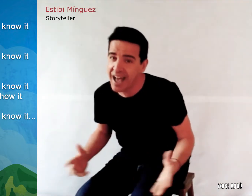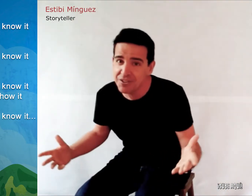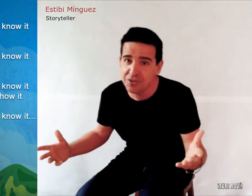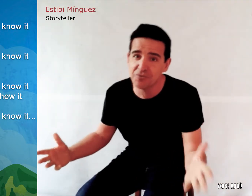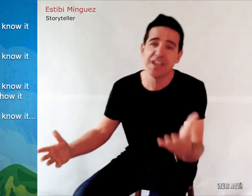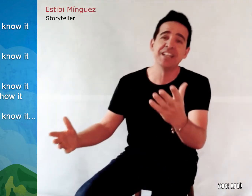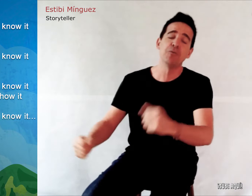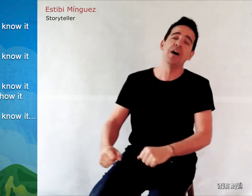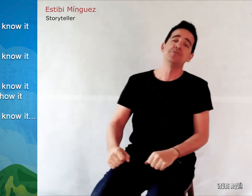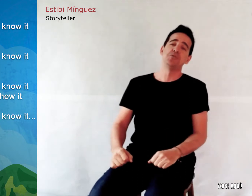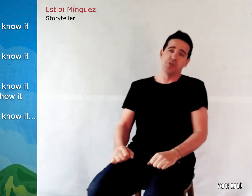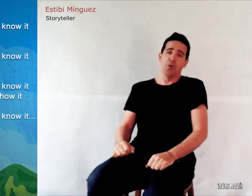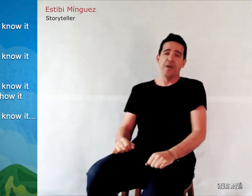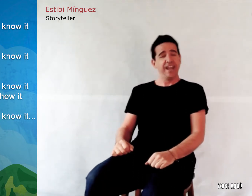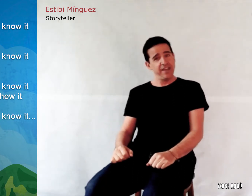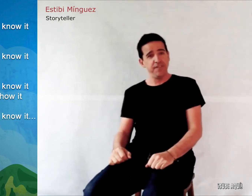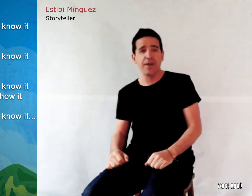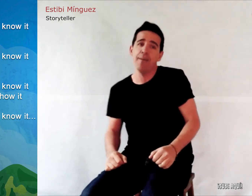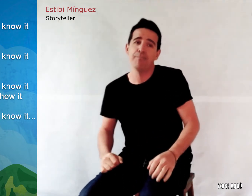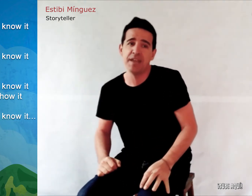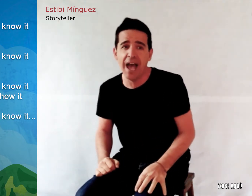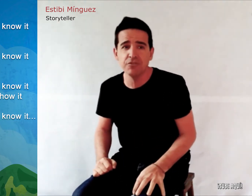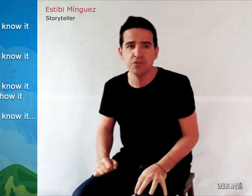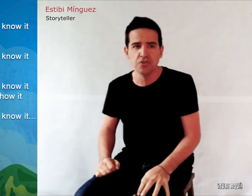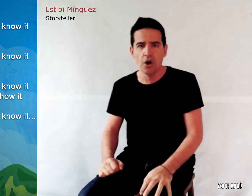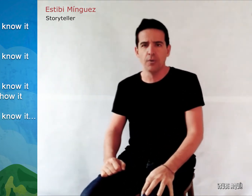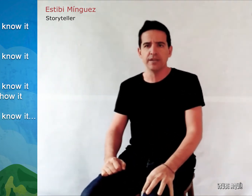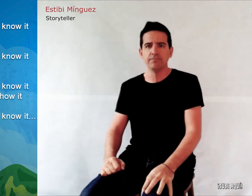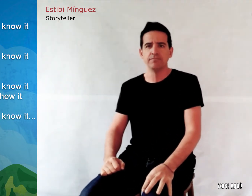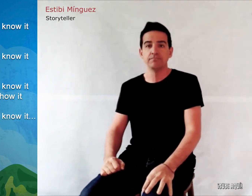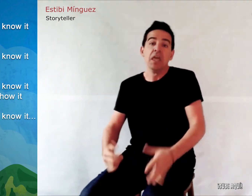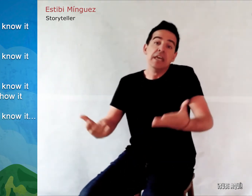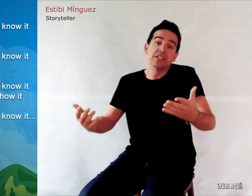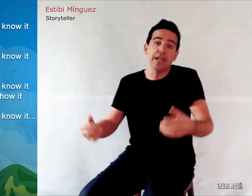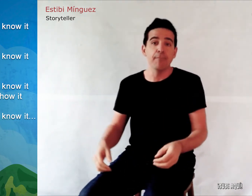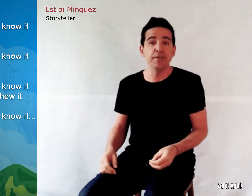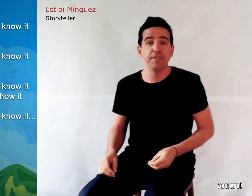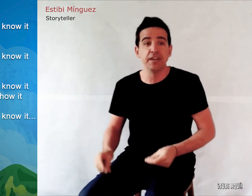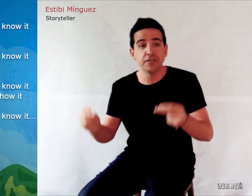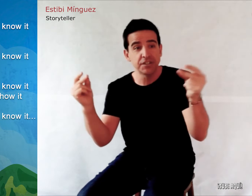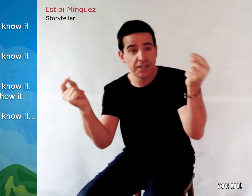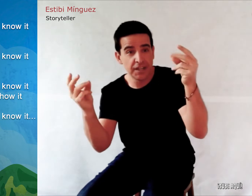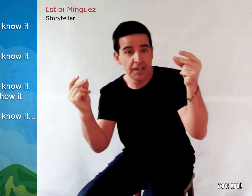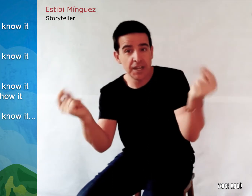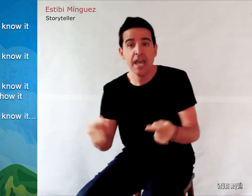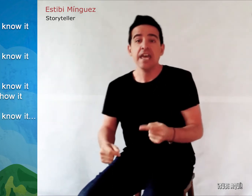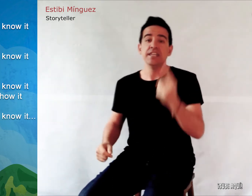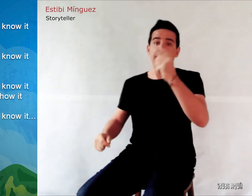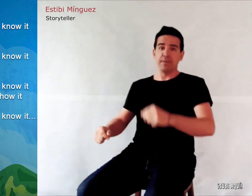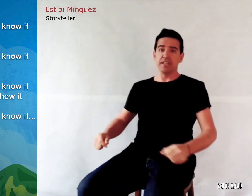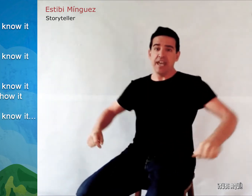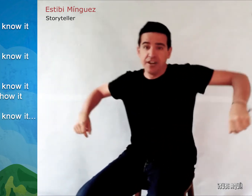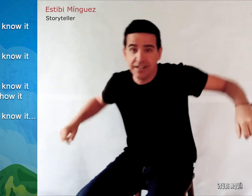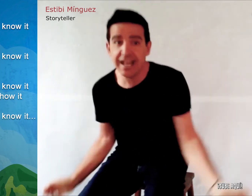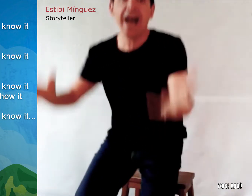know it, and you really want to show it. If you're happy and you know it, snap your fingers.